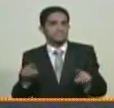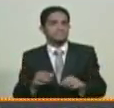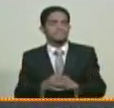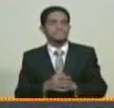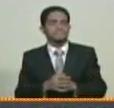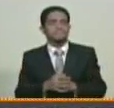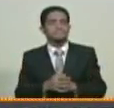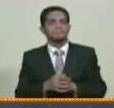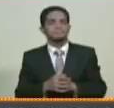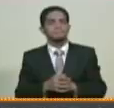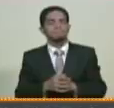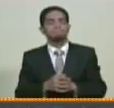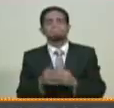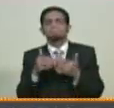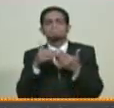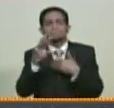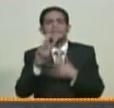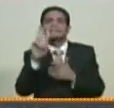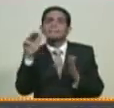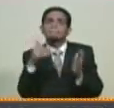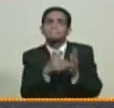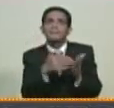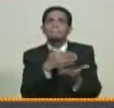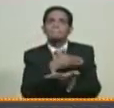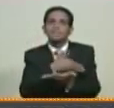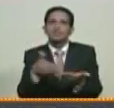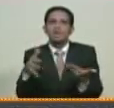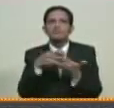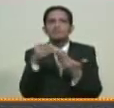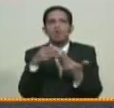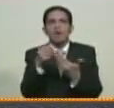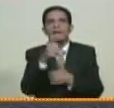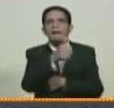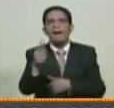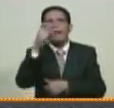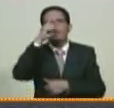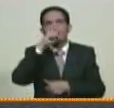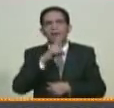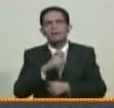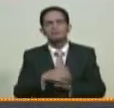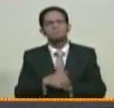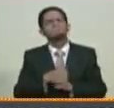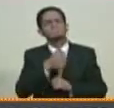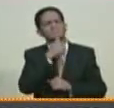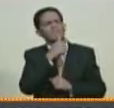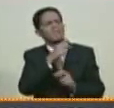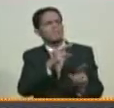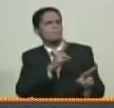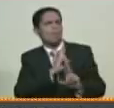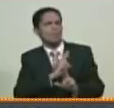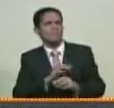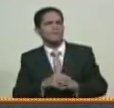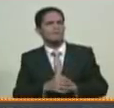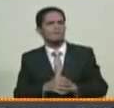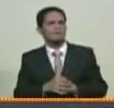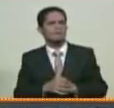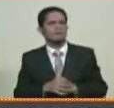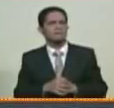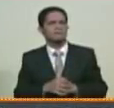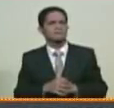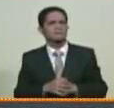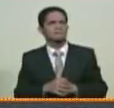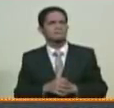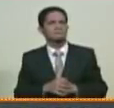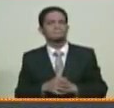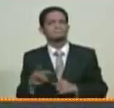son más de tres mil millones de dólares cada año cada año que responde por eso no lo hice